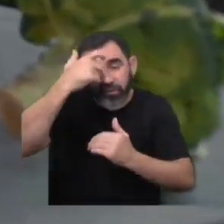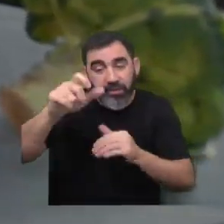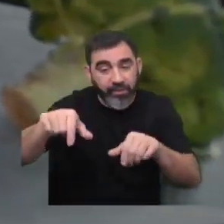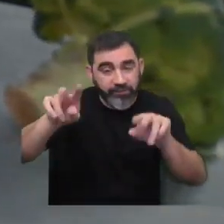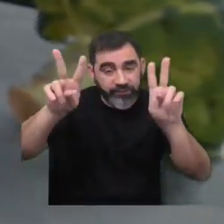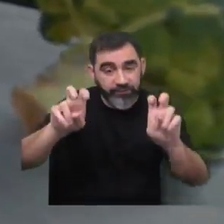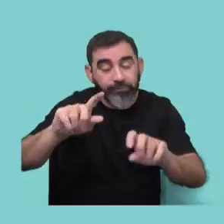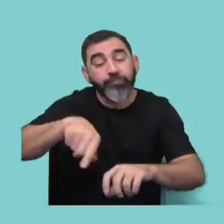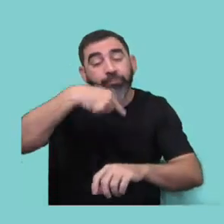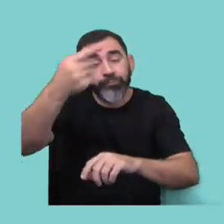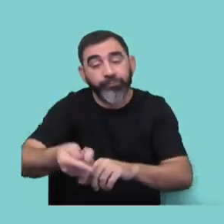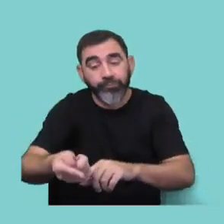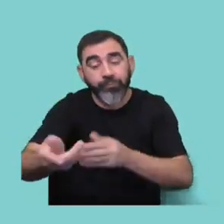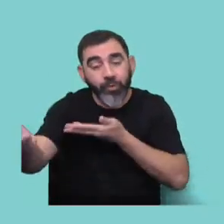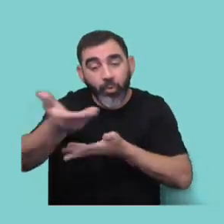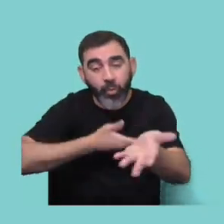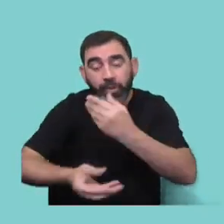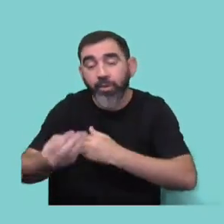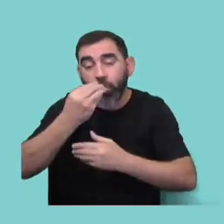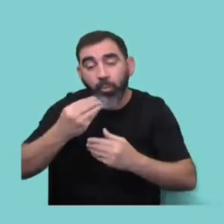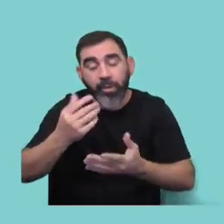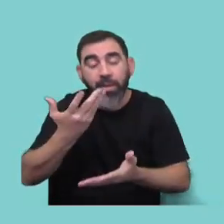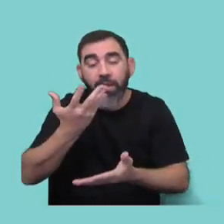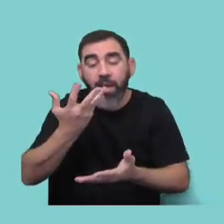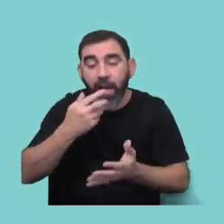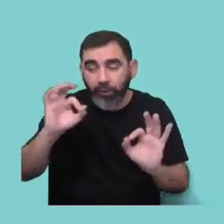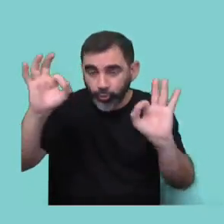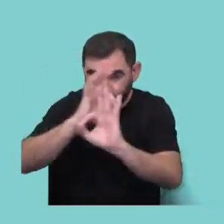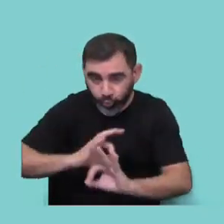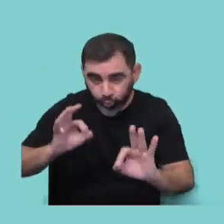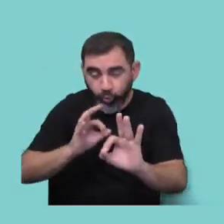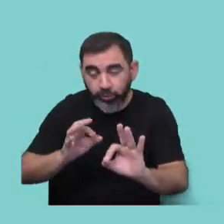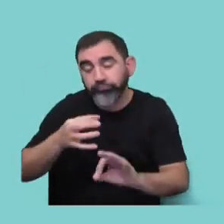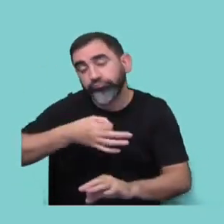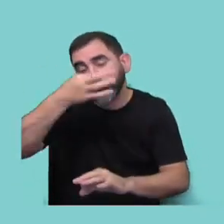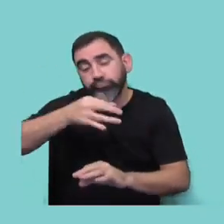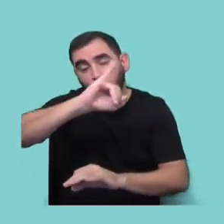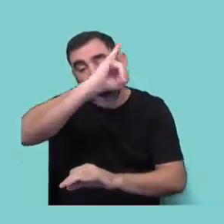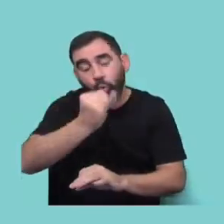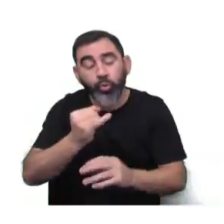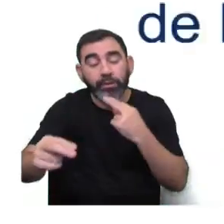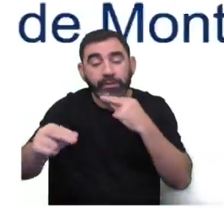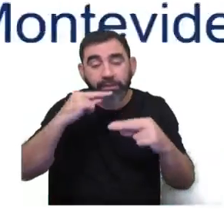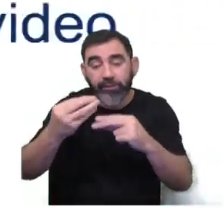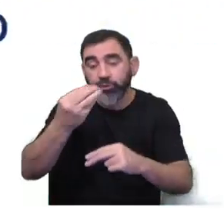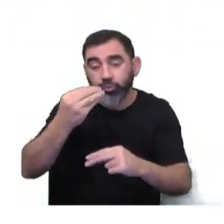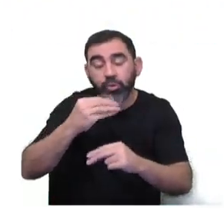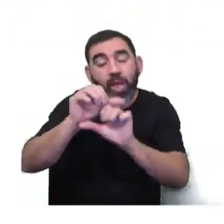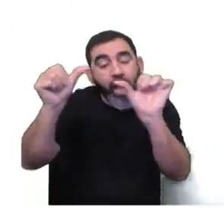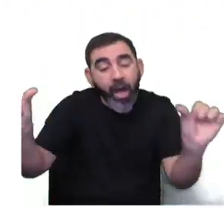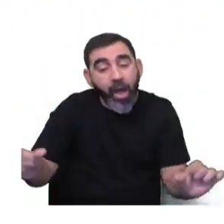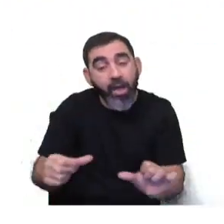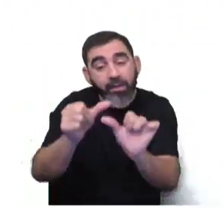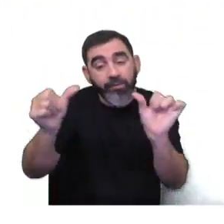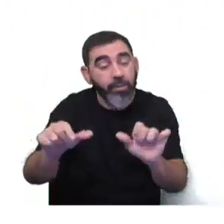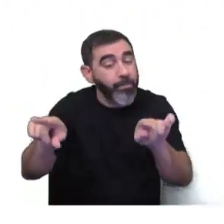respecto. Luego se compartirá una comida sin azúcar mientras los expositores hablan de nutrición y gastronomía. La actividad, que se realizará